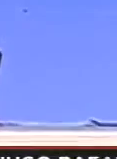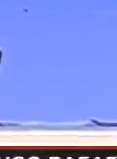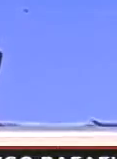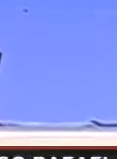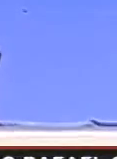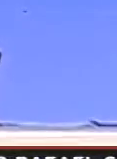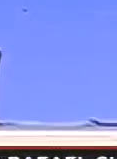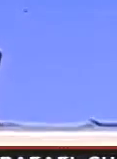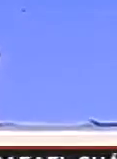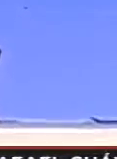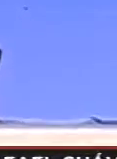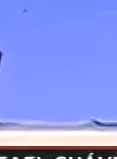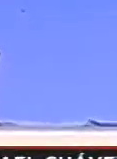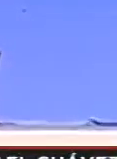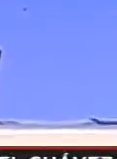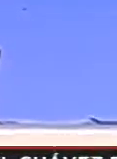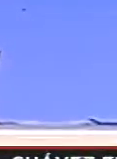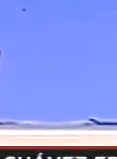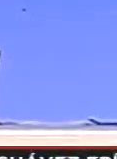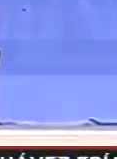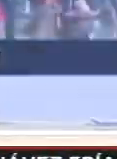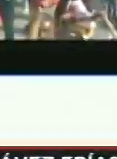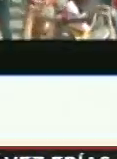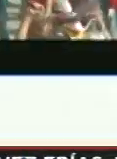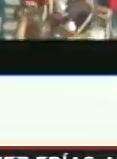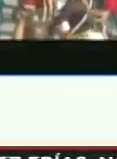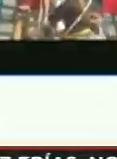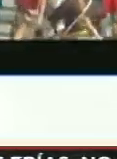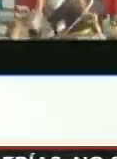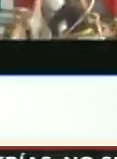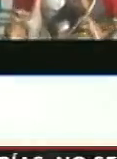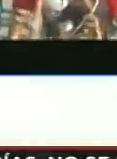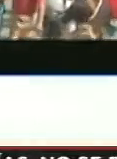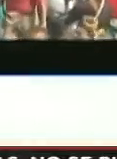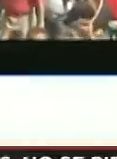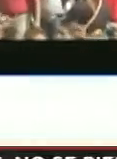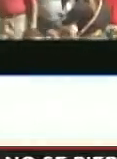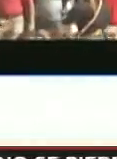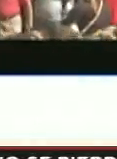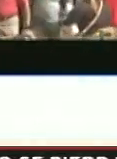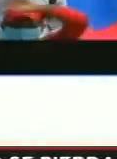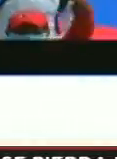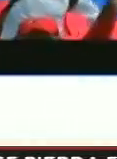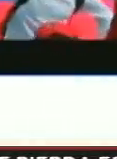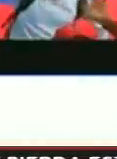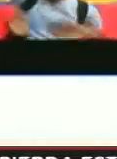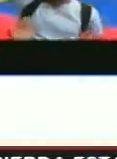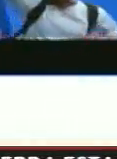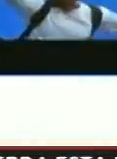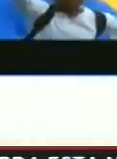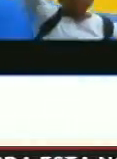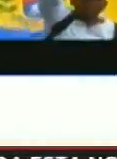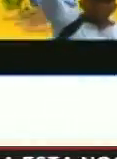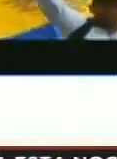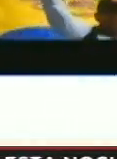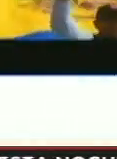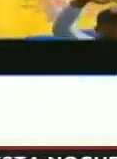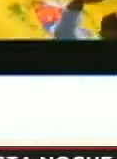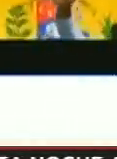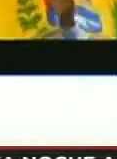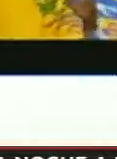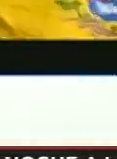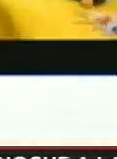marcha, qué bonita movilización popular se ha hecho hoy, 8 de